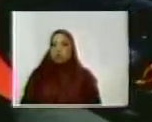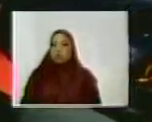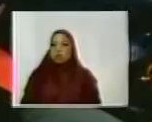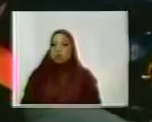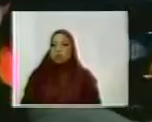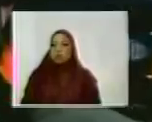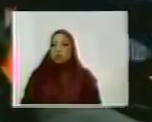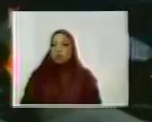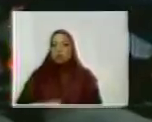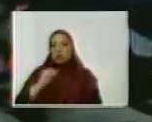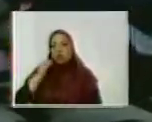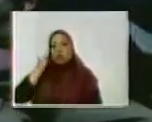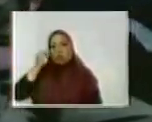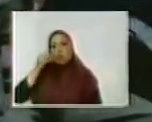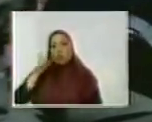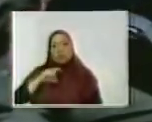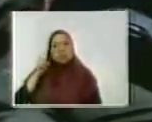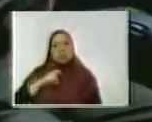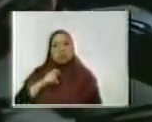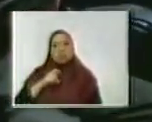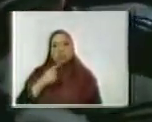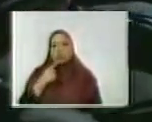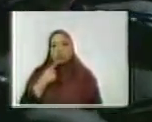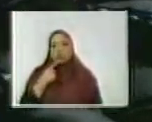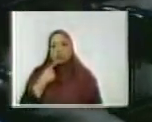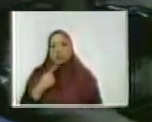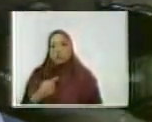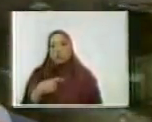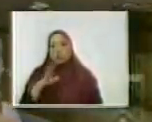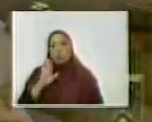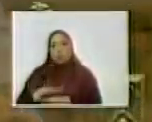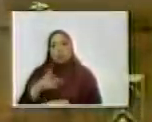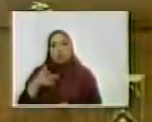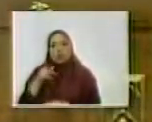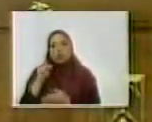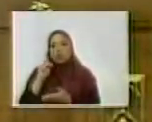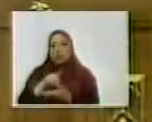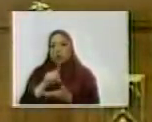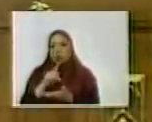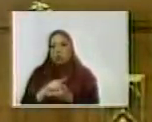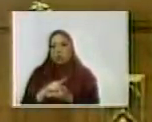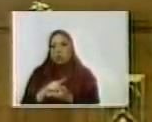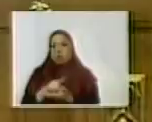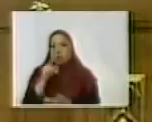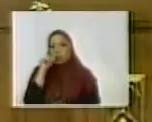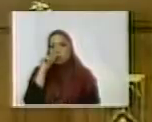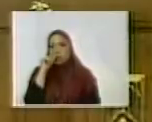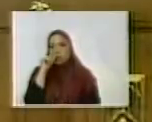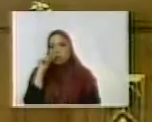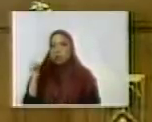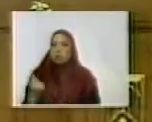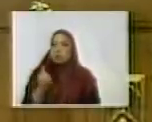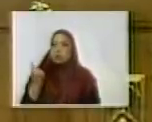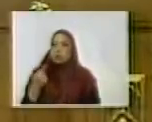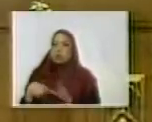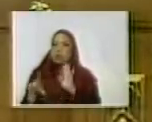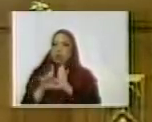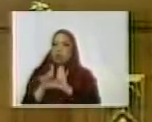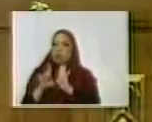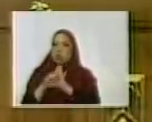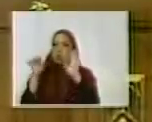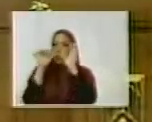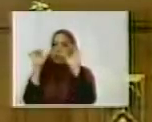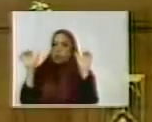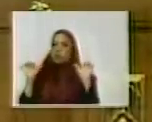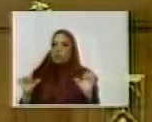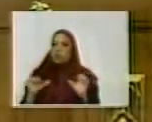Y creo que es necesario fundamentalmente decir esto: ¿por qué es pertinente una ley de